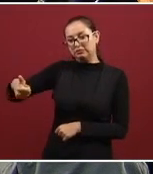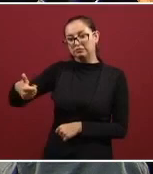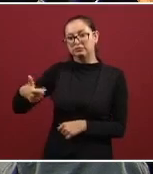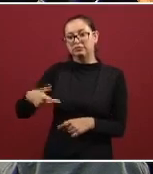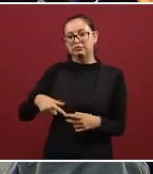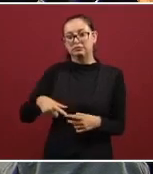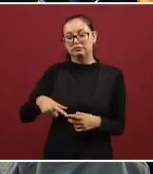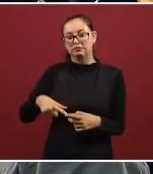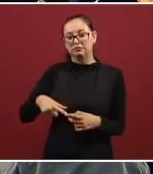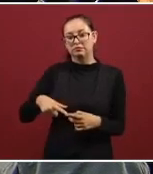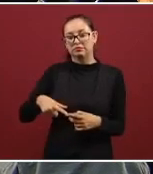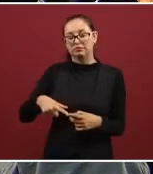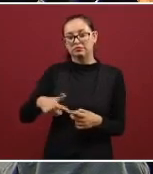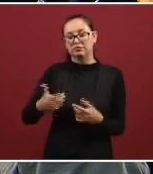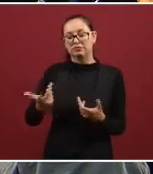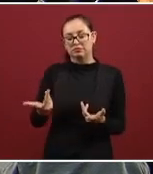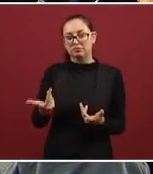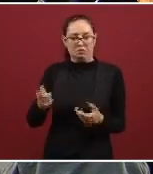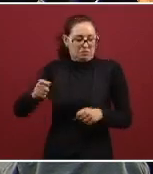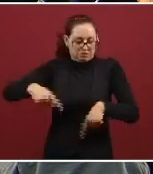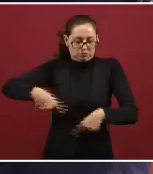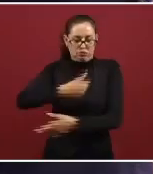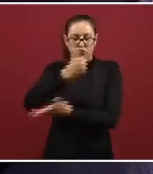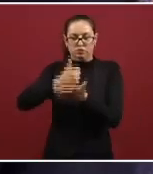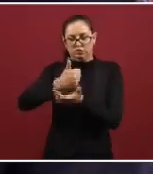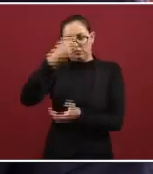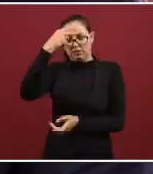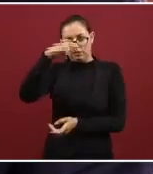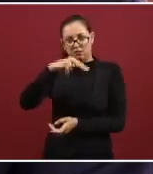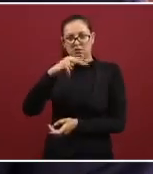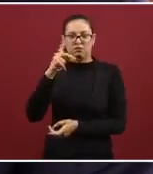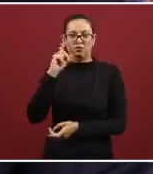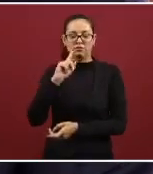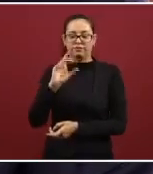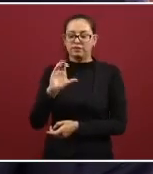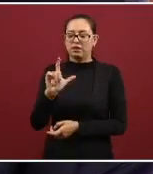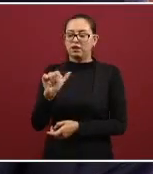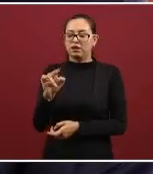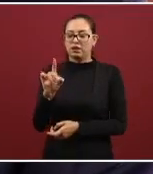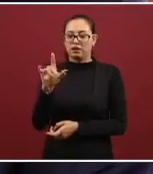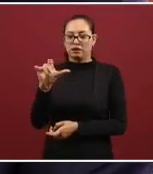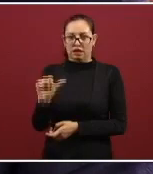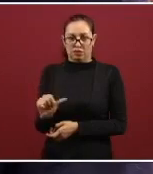Claudia, va a presentarnos